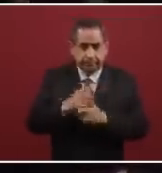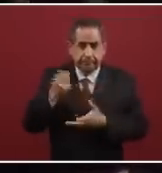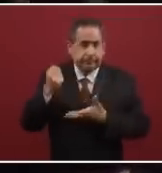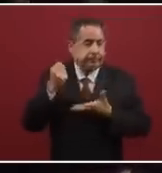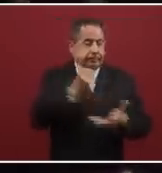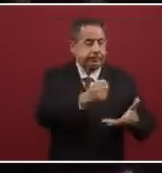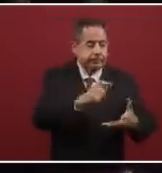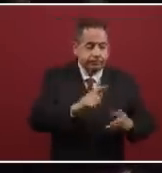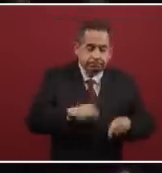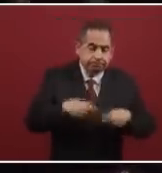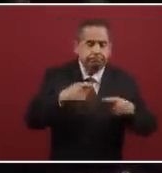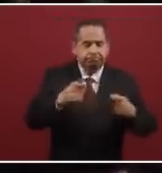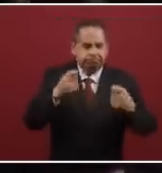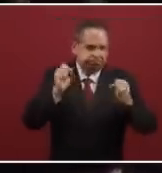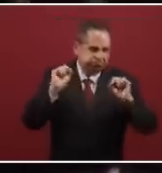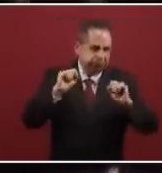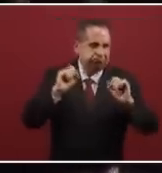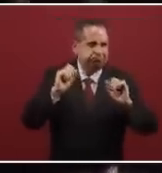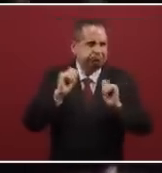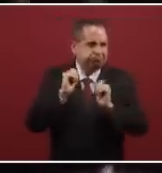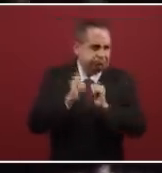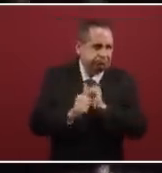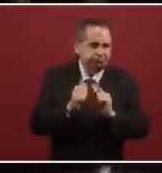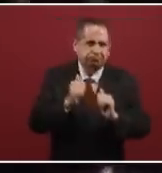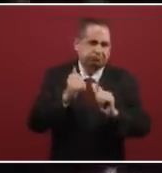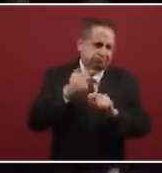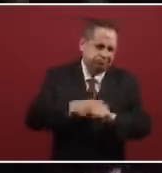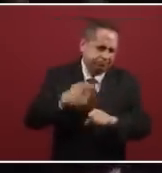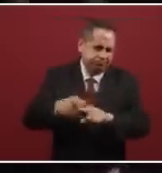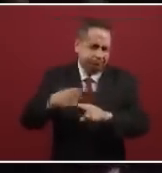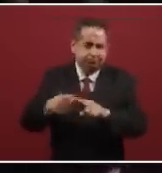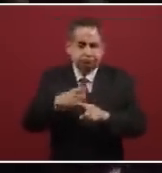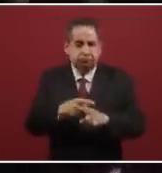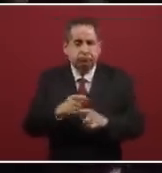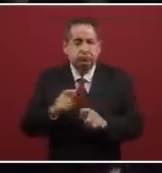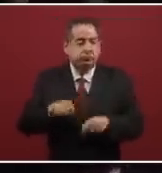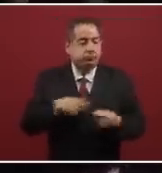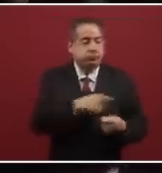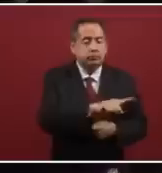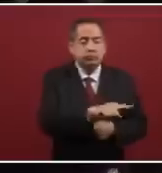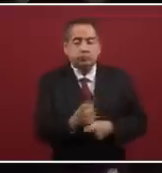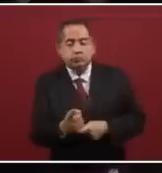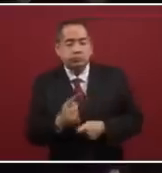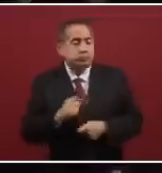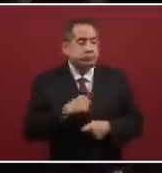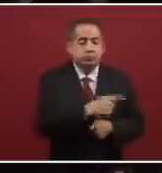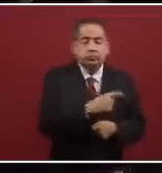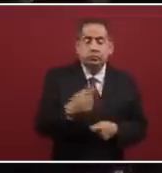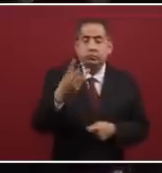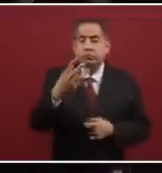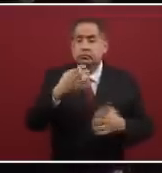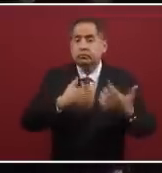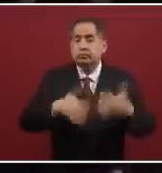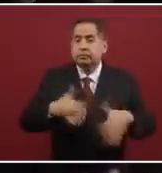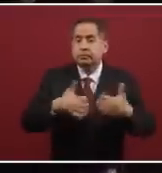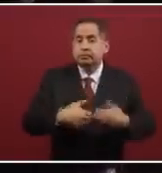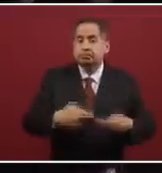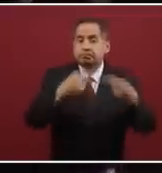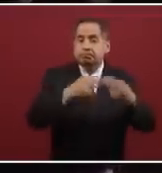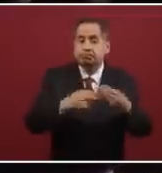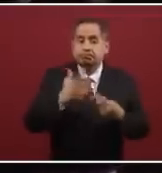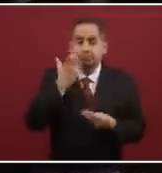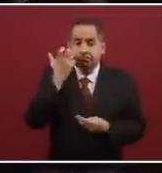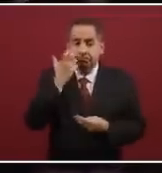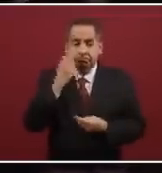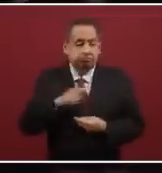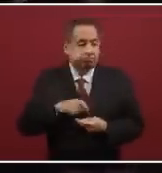que se preparan los atletas que representan a México, está siendo triangulado a través de tres empresas. Estas